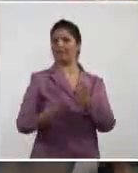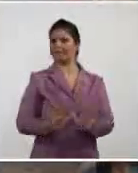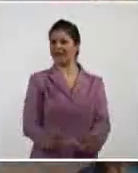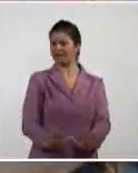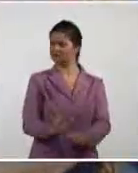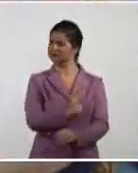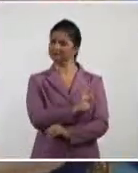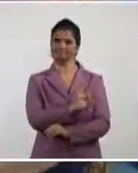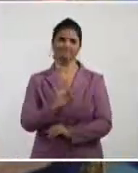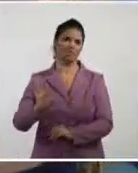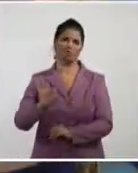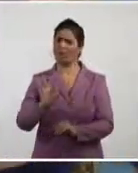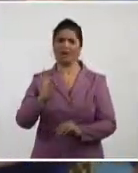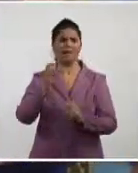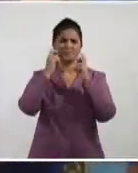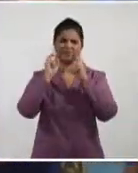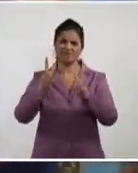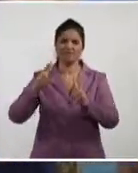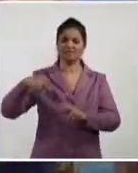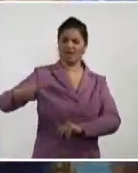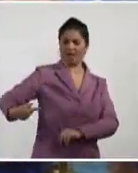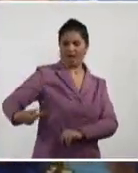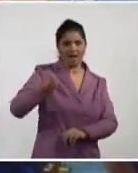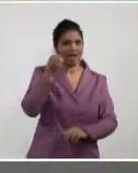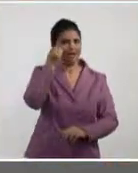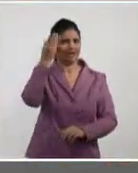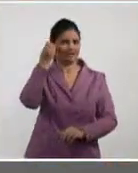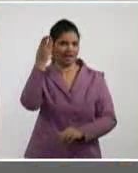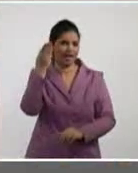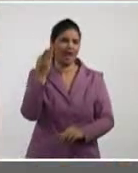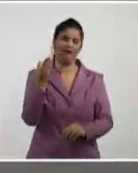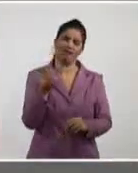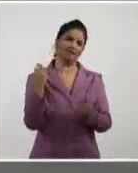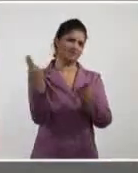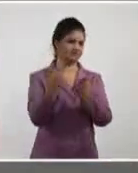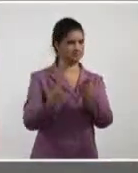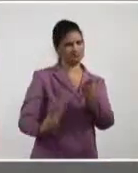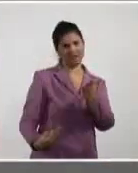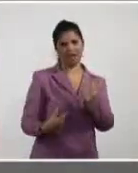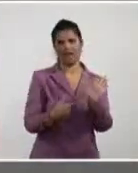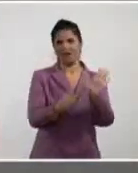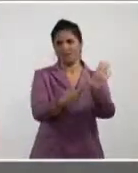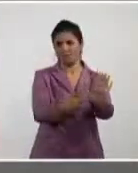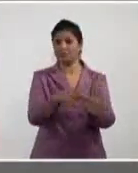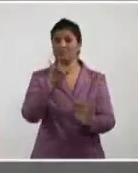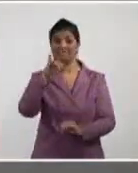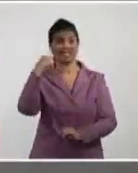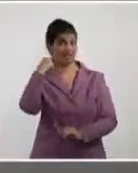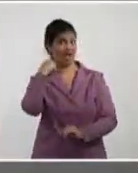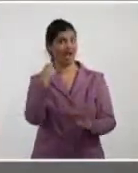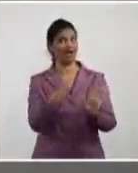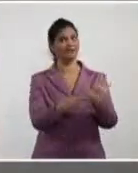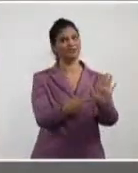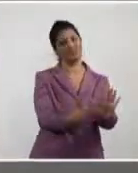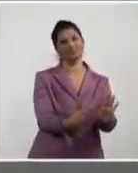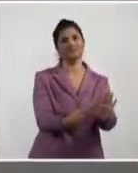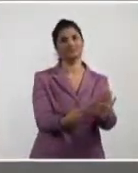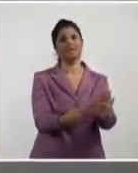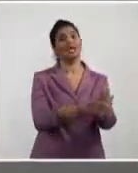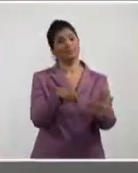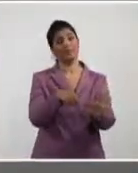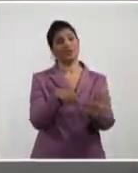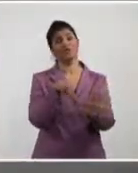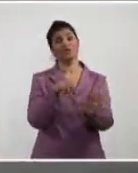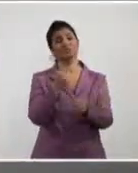crear nunca. He traído una muestra del trabajo de 6 años, son piezas que evidentemente no se hacen en 2 días,